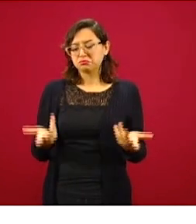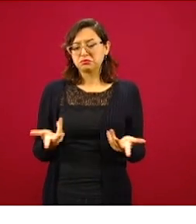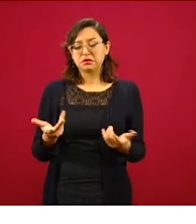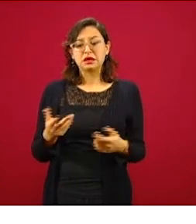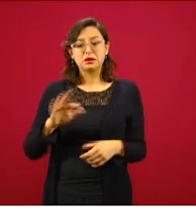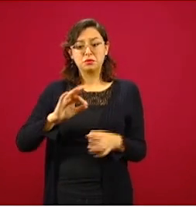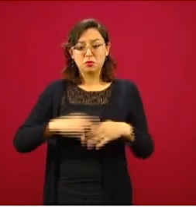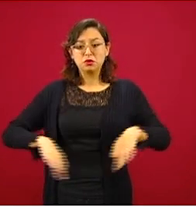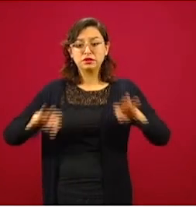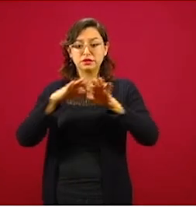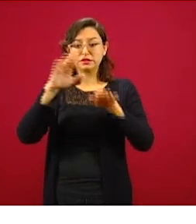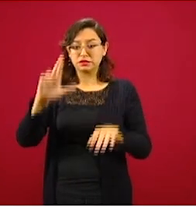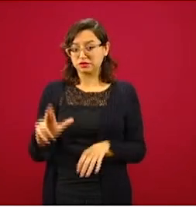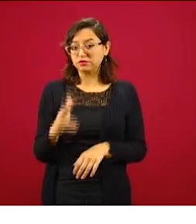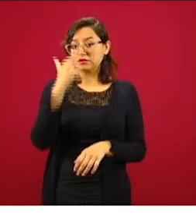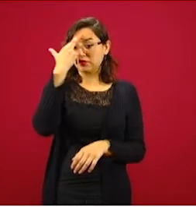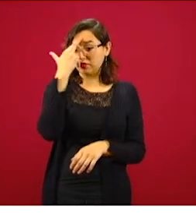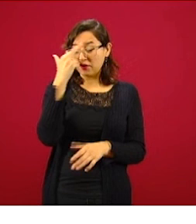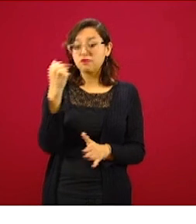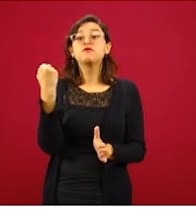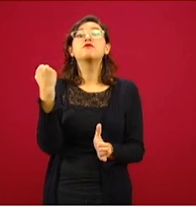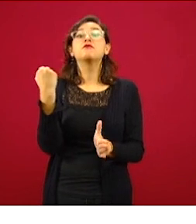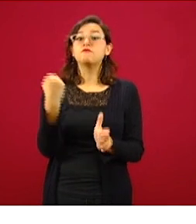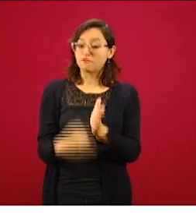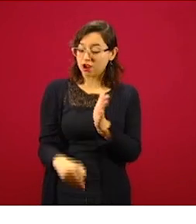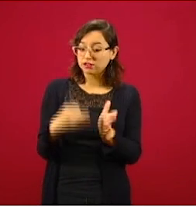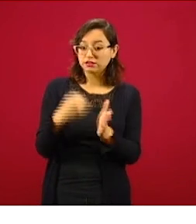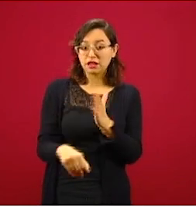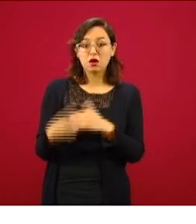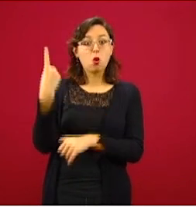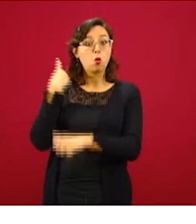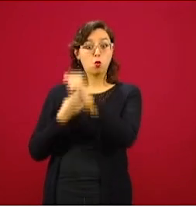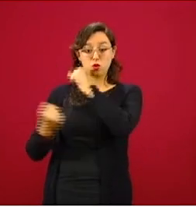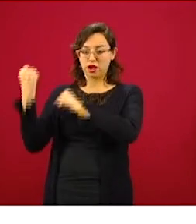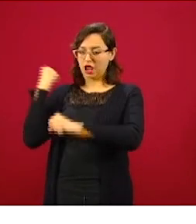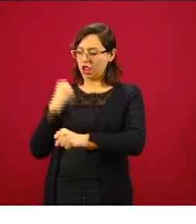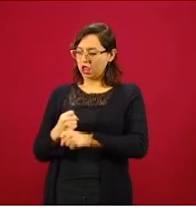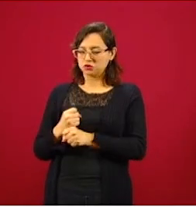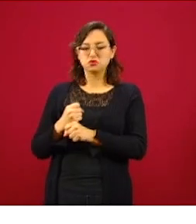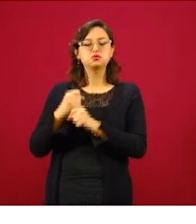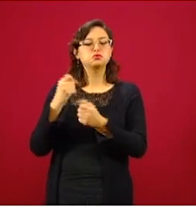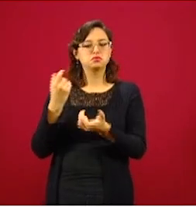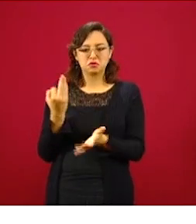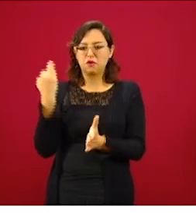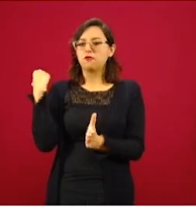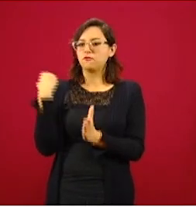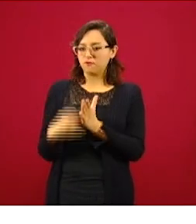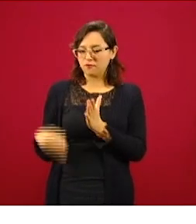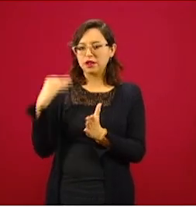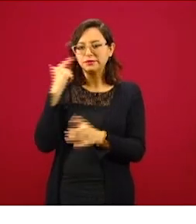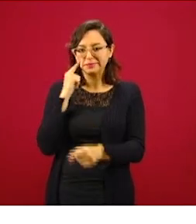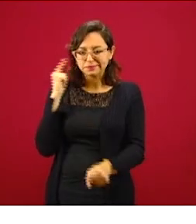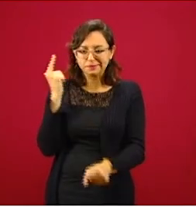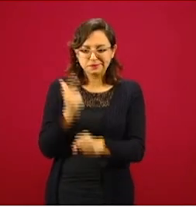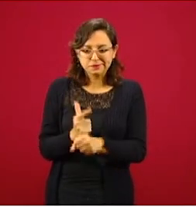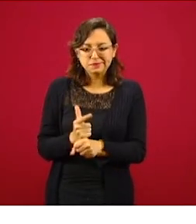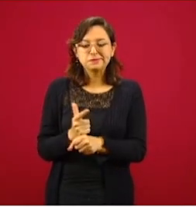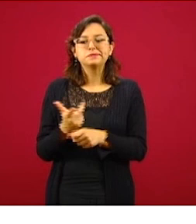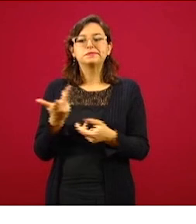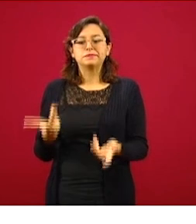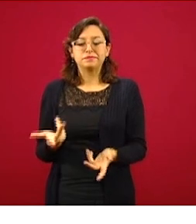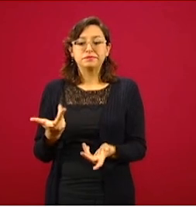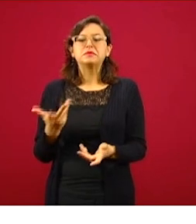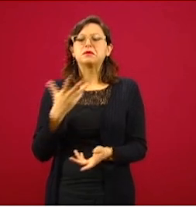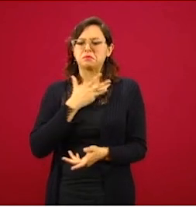recordarles que tenemos un déficit, y esto lo teníamos desde el año pasado ya en estudio, en preparación, y había ya recursos